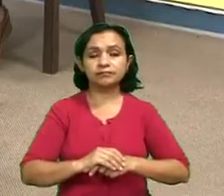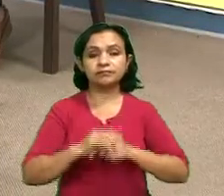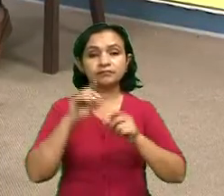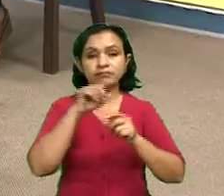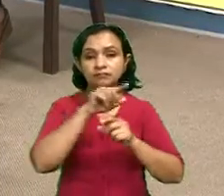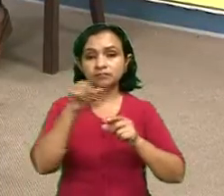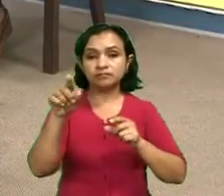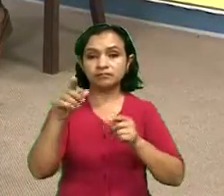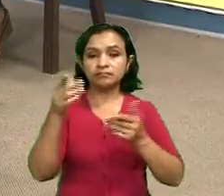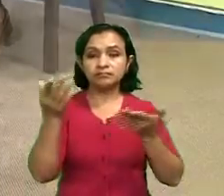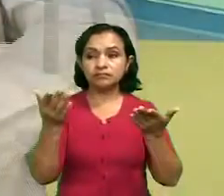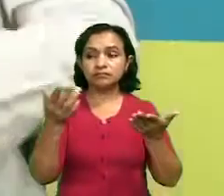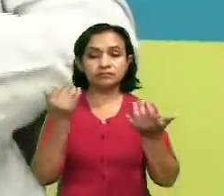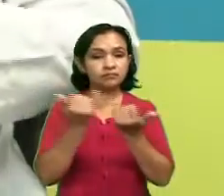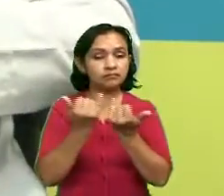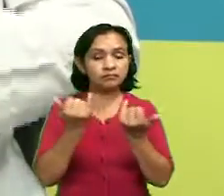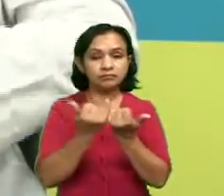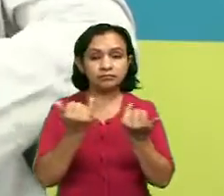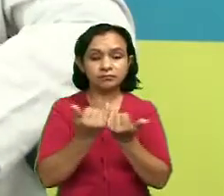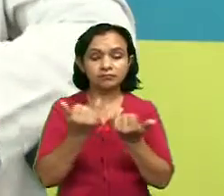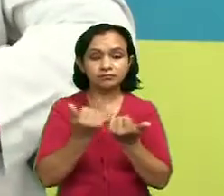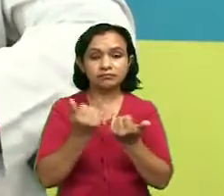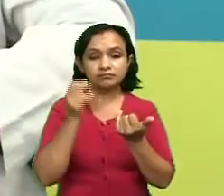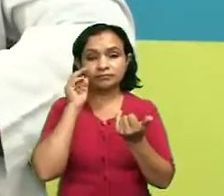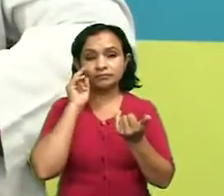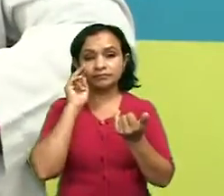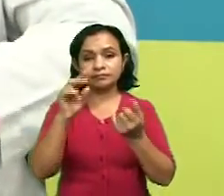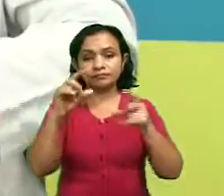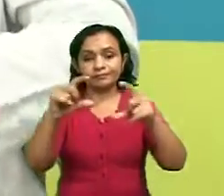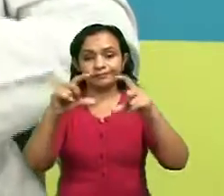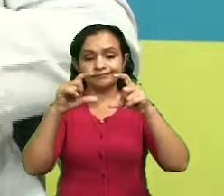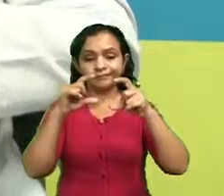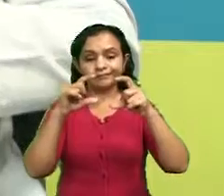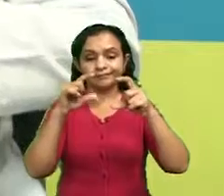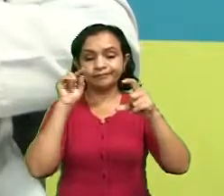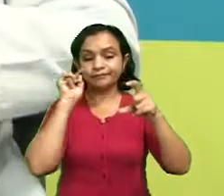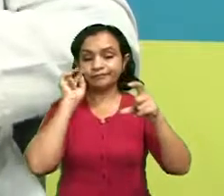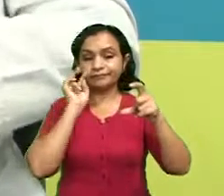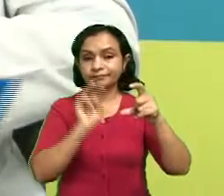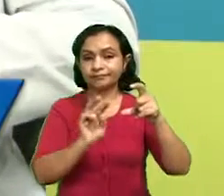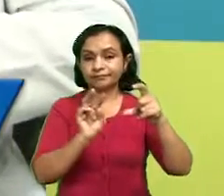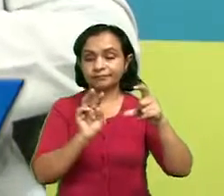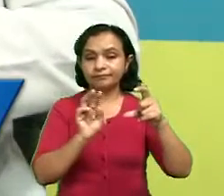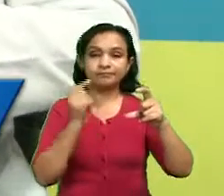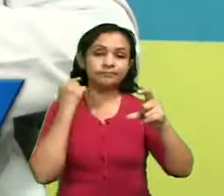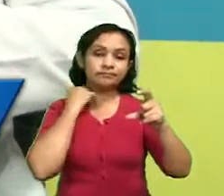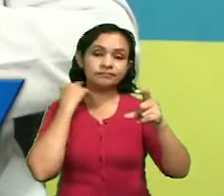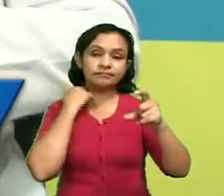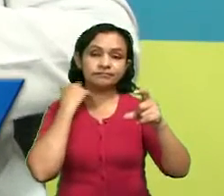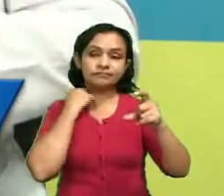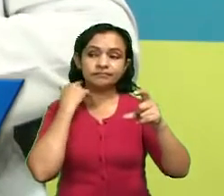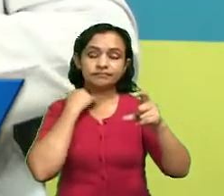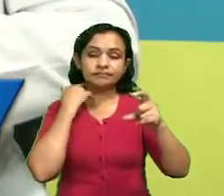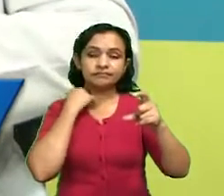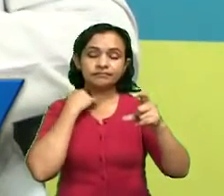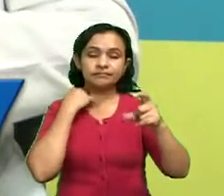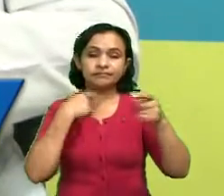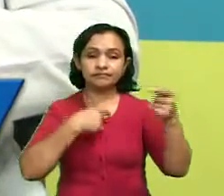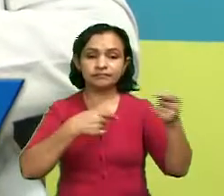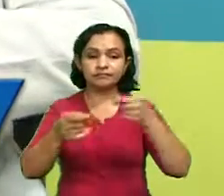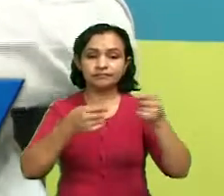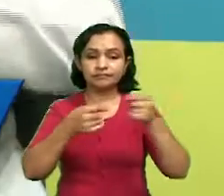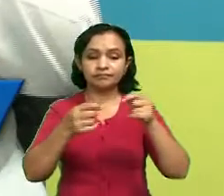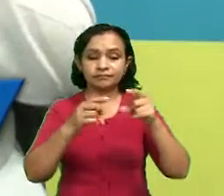de medicamentos, ¿verdad? Igual tenemos que revisar la presentación, que casi siempre vienen en blister lo que ellos están